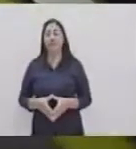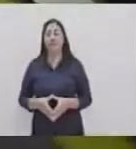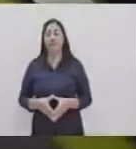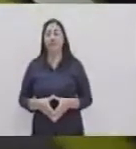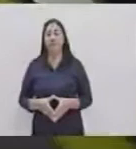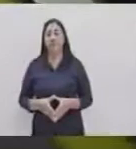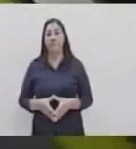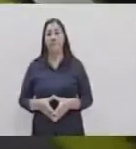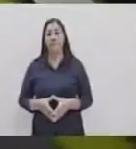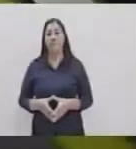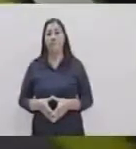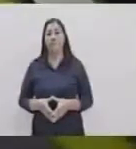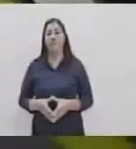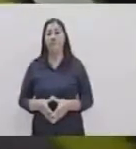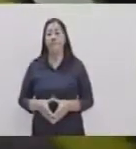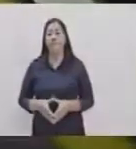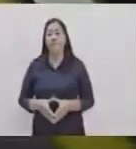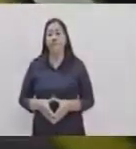ya